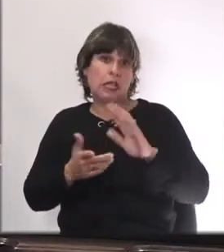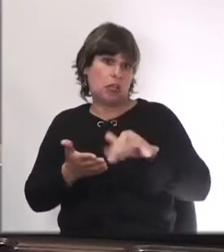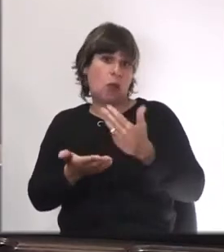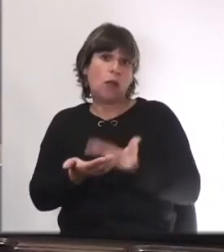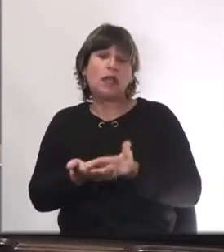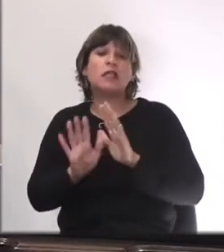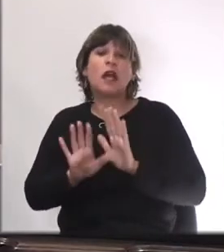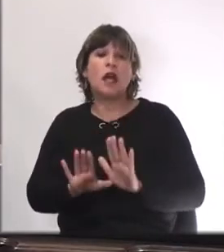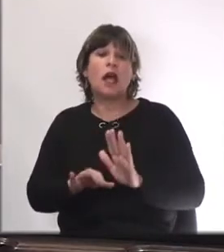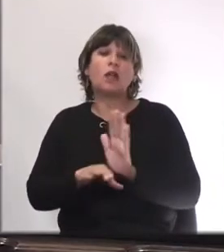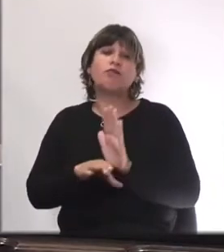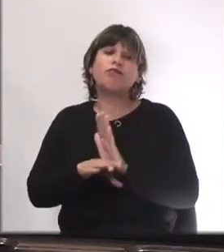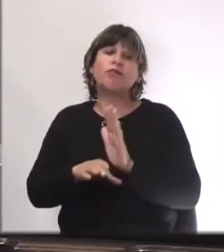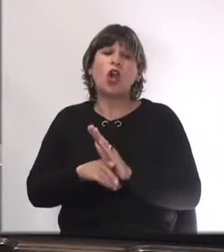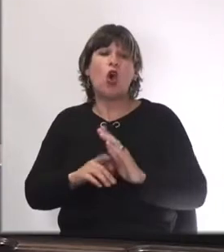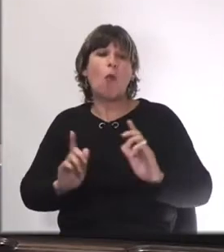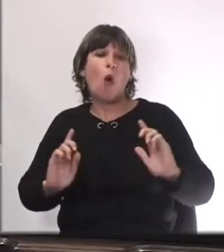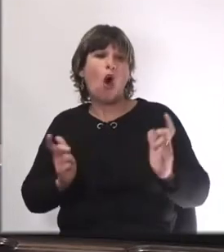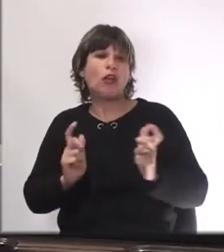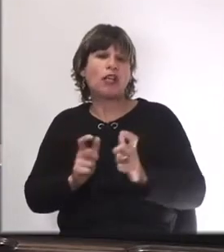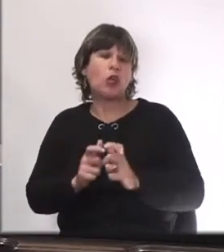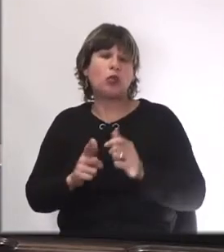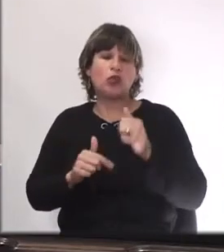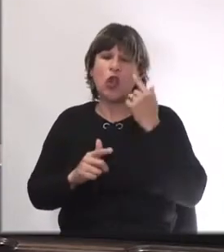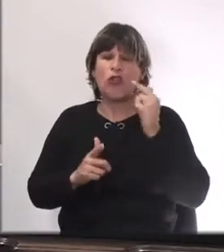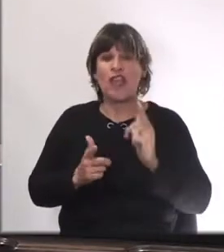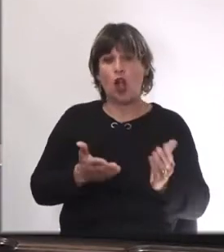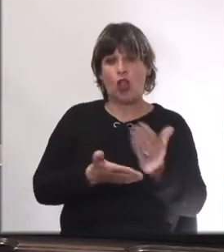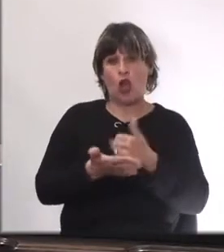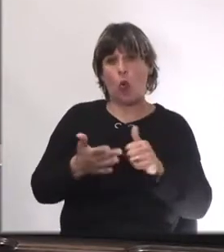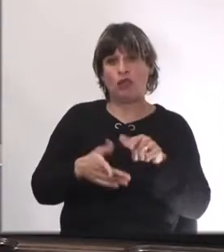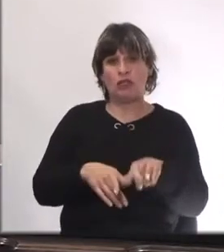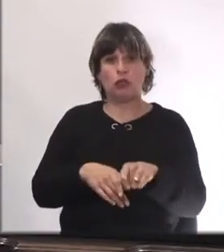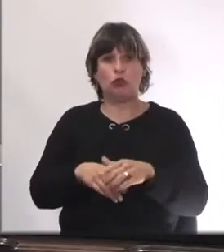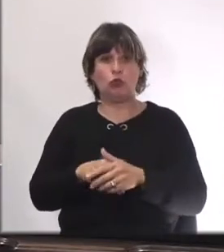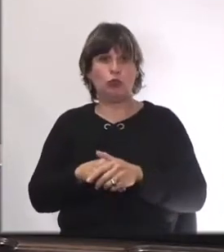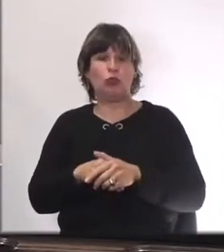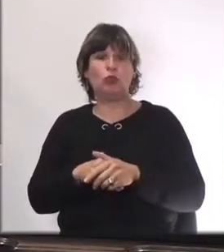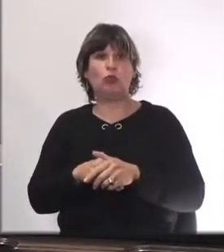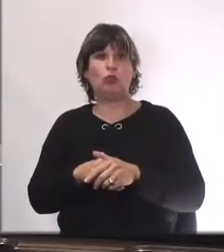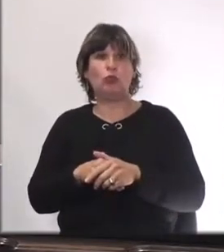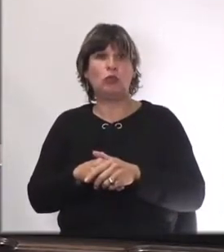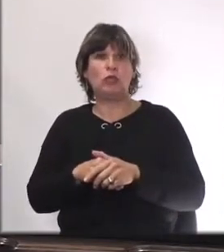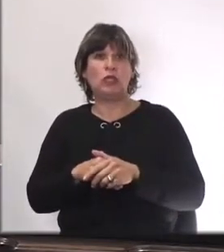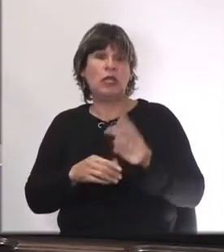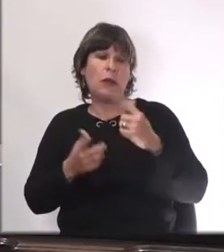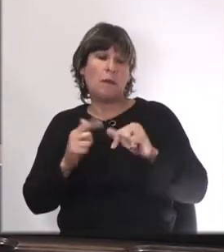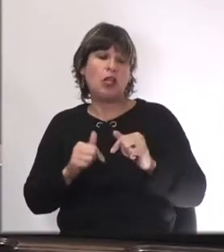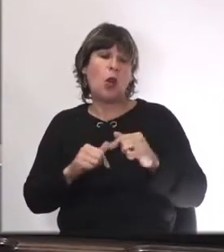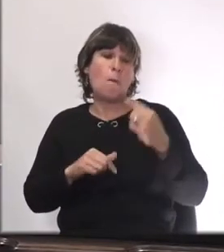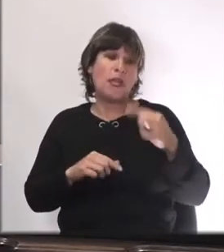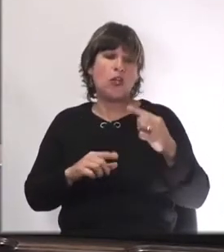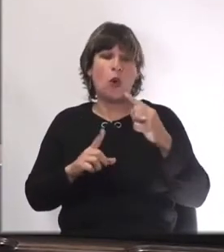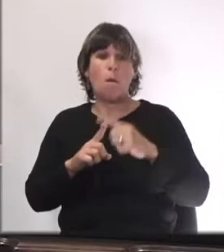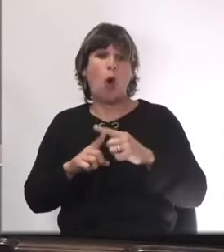como reducción de las deducciones, pero menos por menos es más.